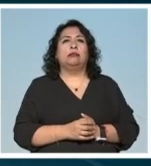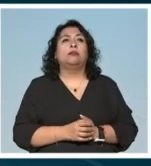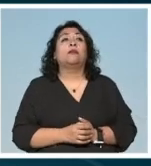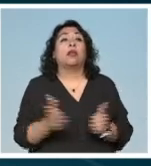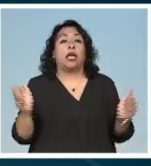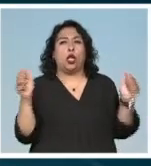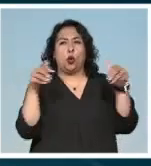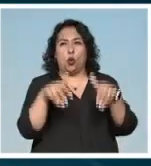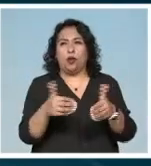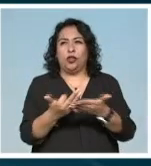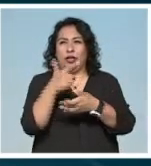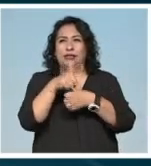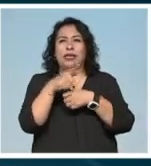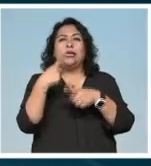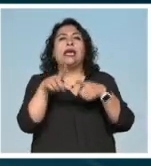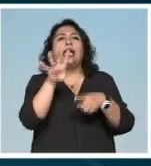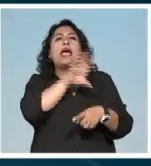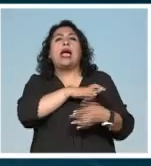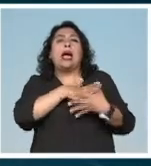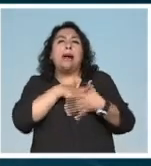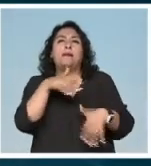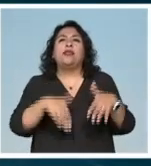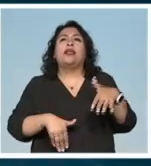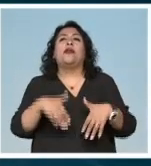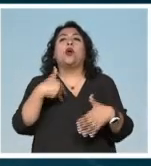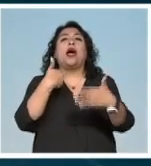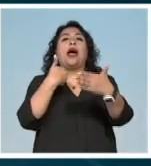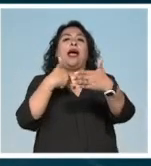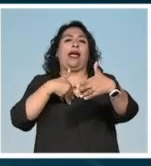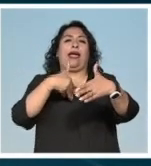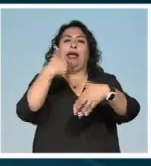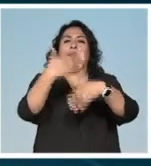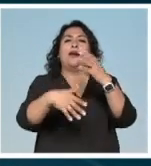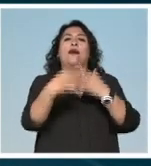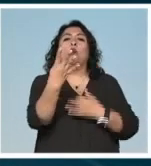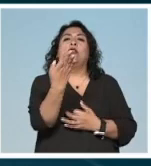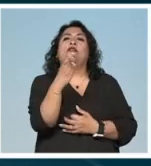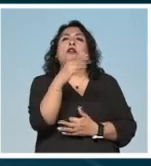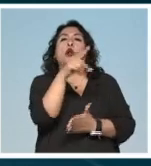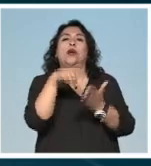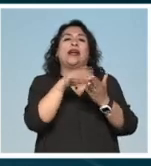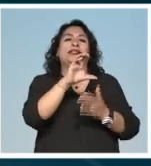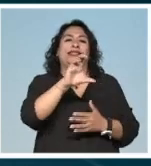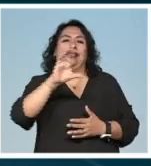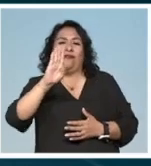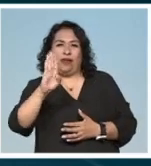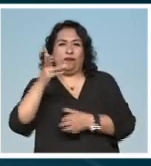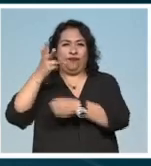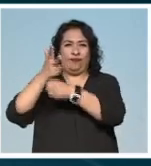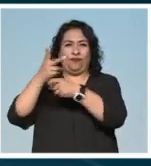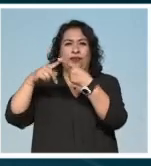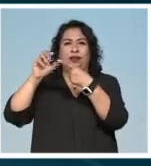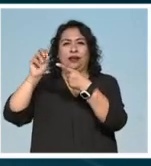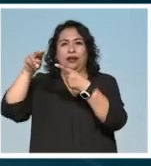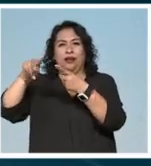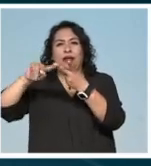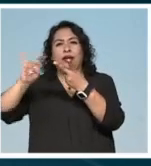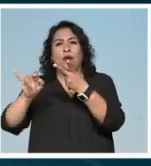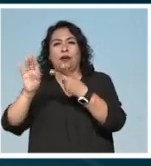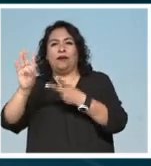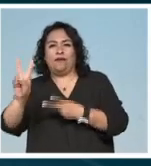El Encuentro Nacional de los Amantes del Teatro se llevará a cabo hasta el 4 de febrero en el Centro Cultural del Bosque. Con imágenes de Saúl Nieto y Juan